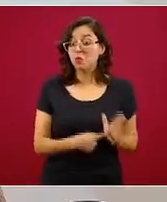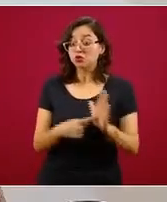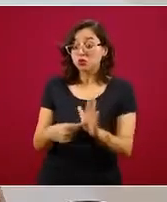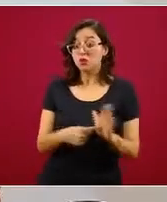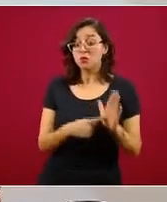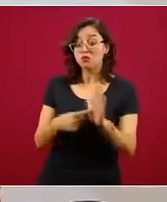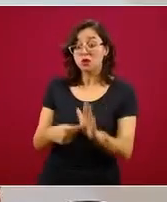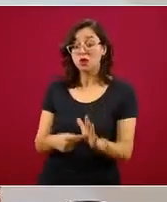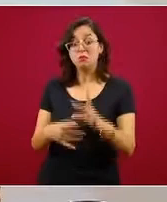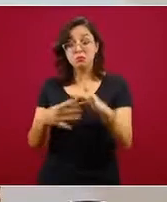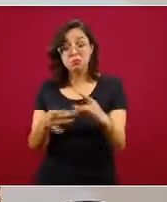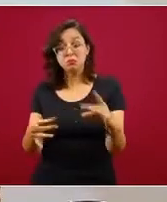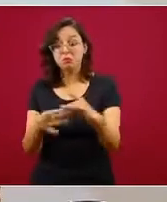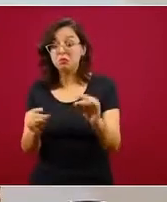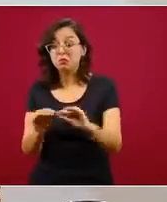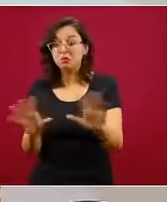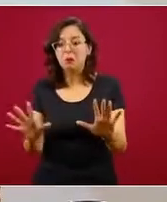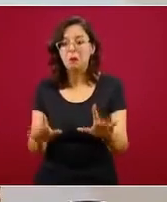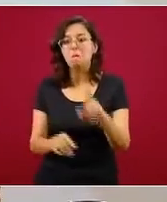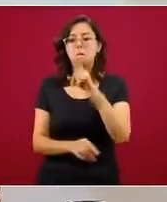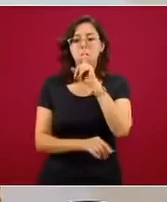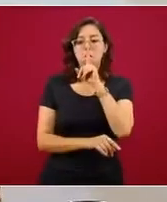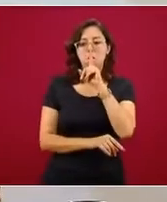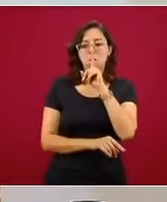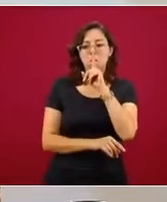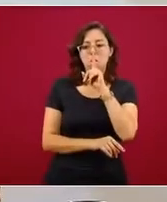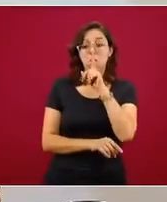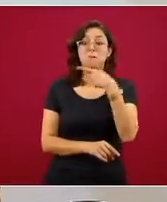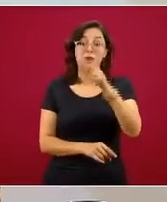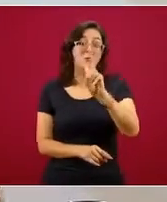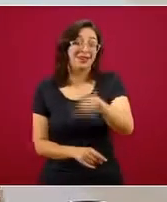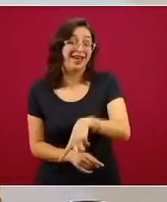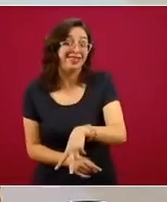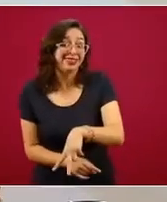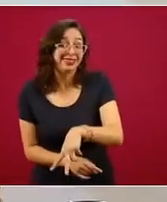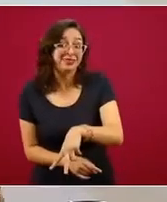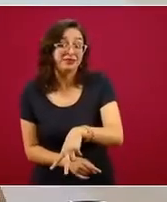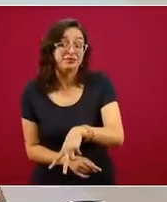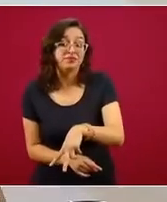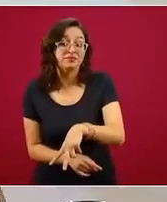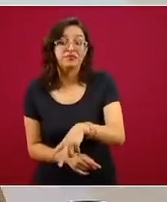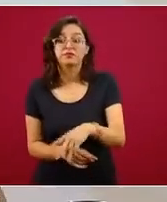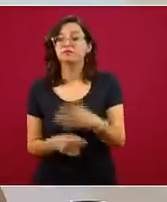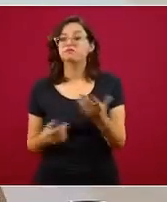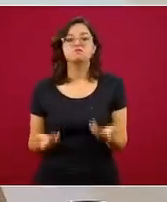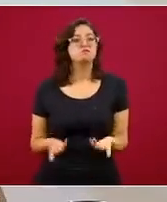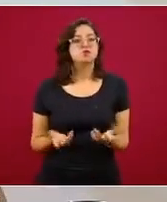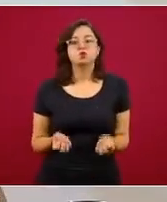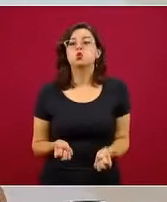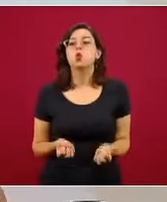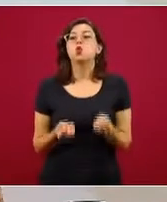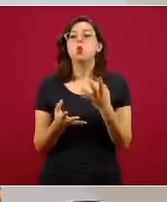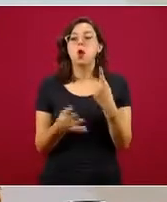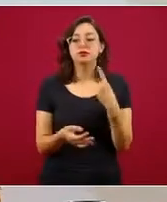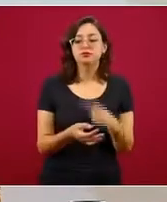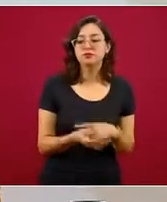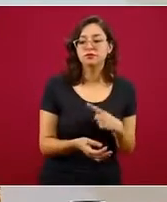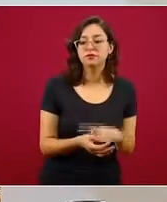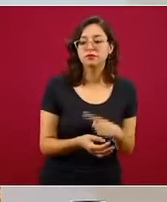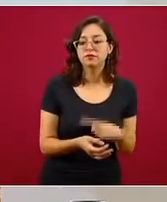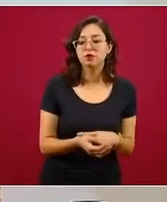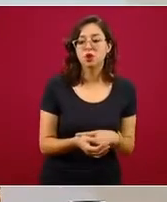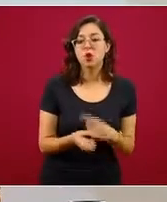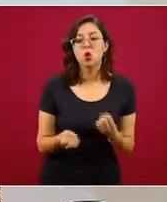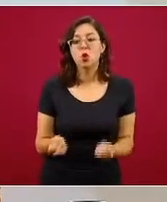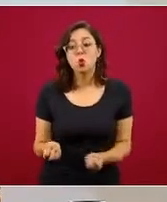idea de decirlo explícitamente, a pesar de que es cierto. Ni en el número de casos, ni